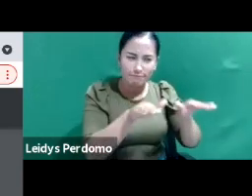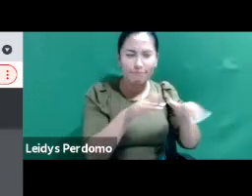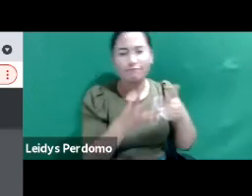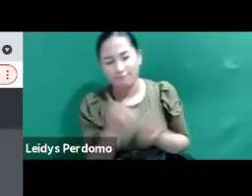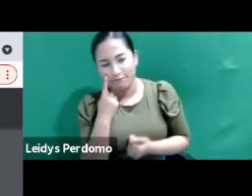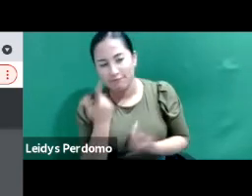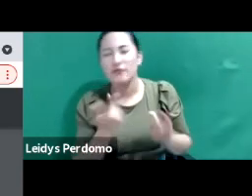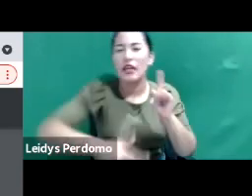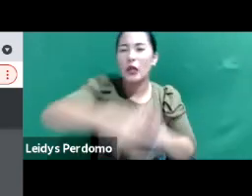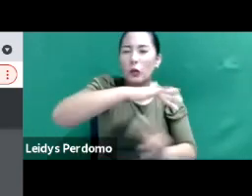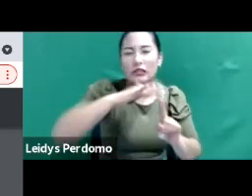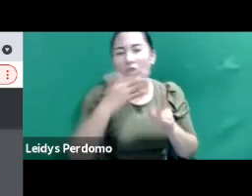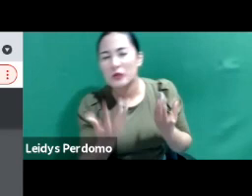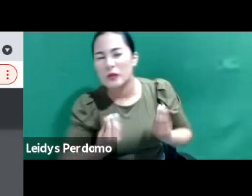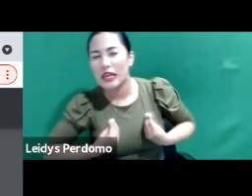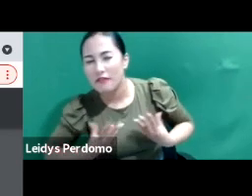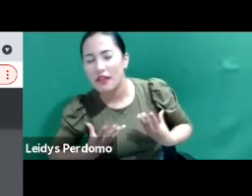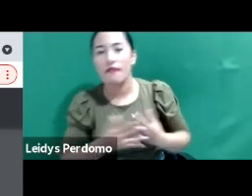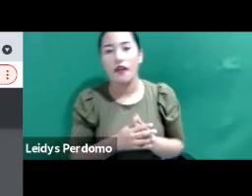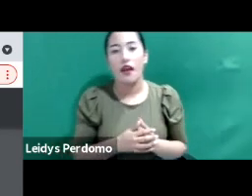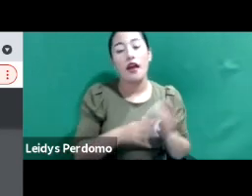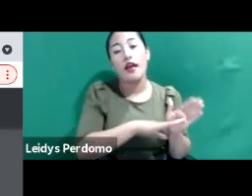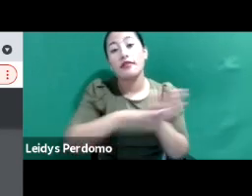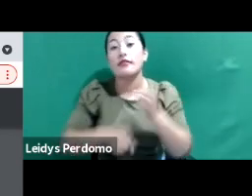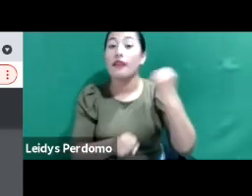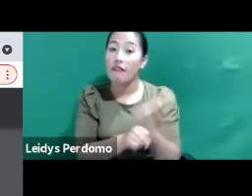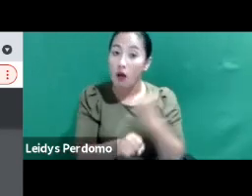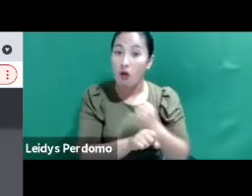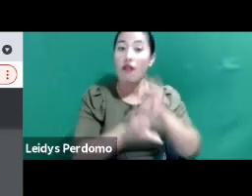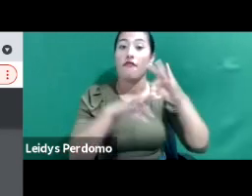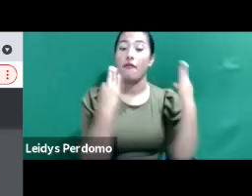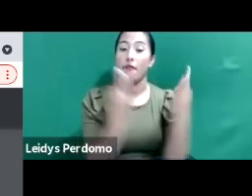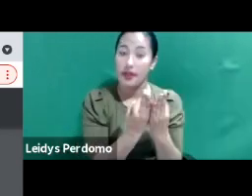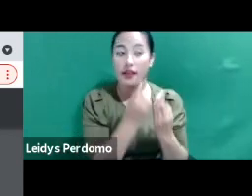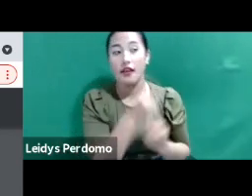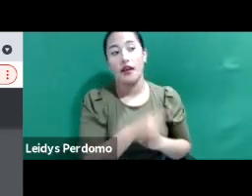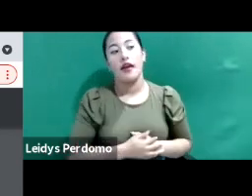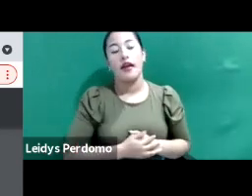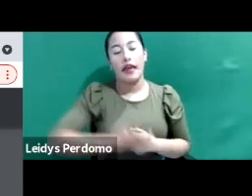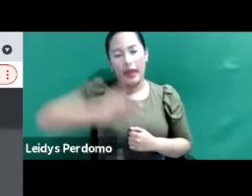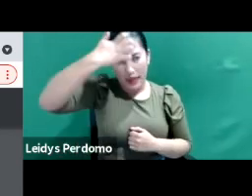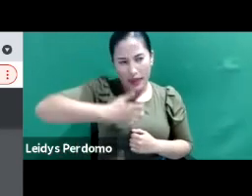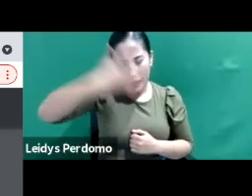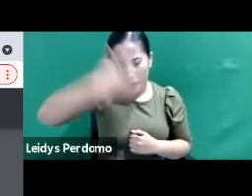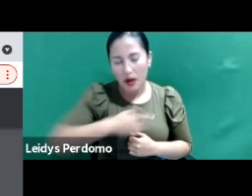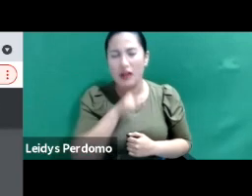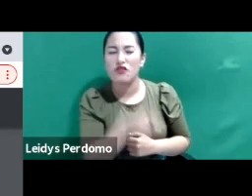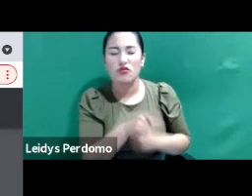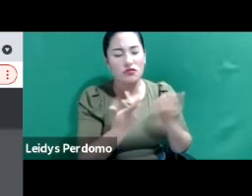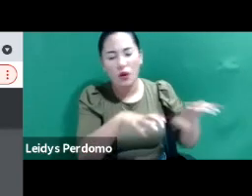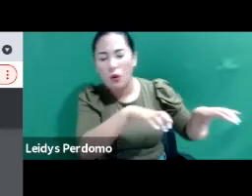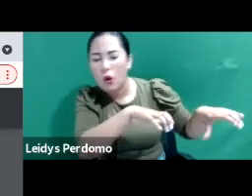encuentra, psicoeducación, trabajo familiar, evaluación puntual en estos